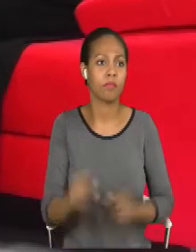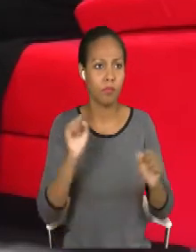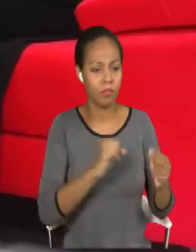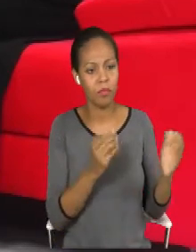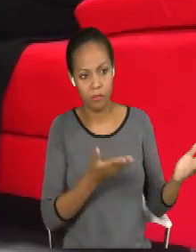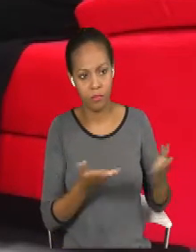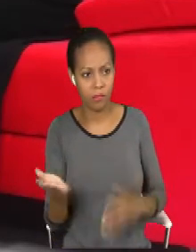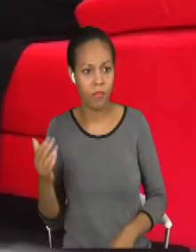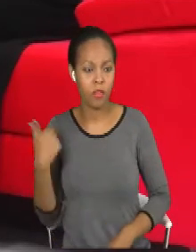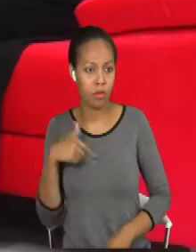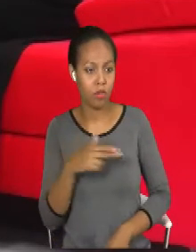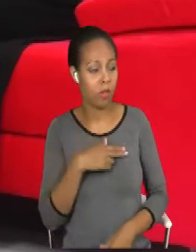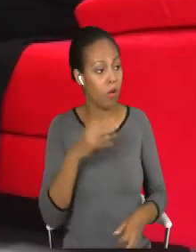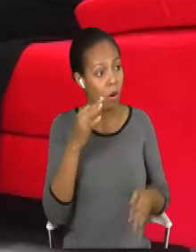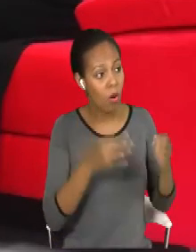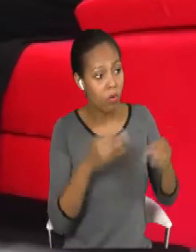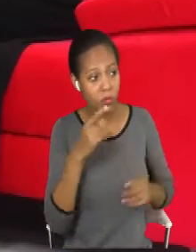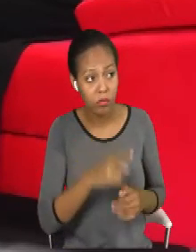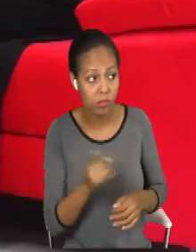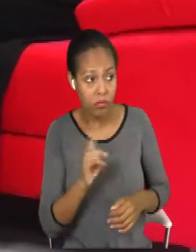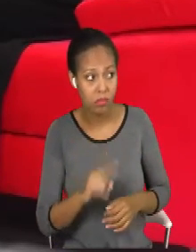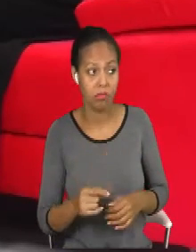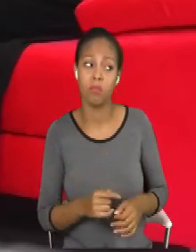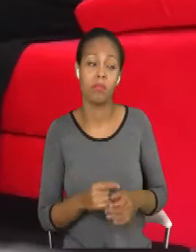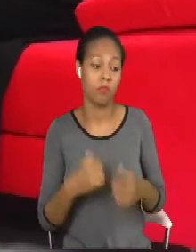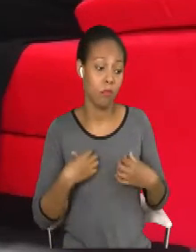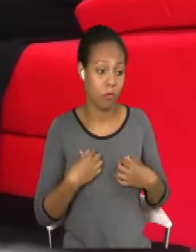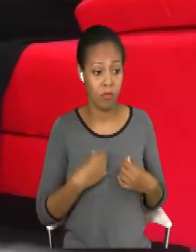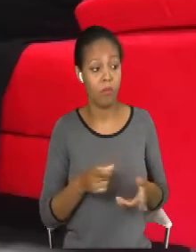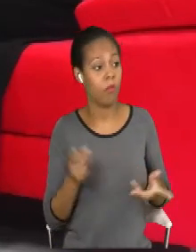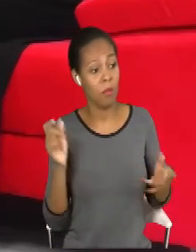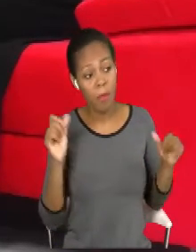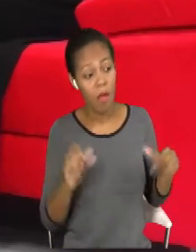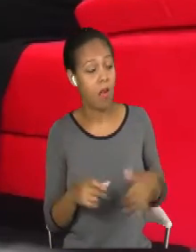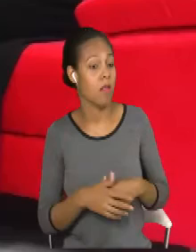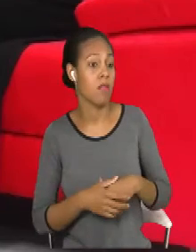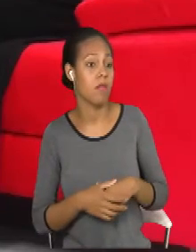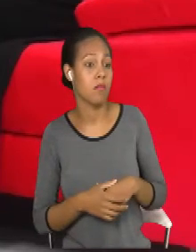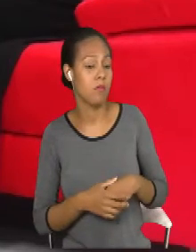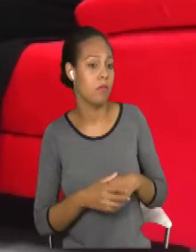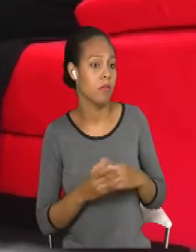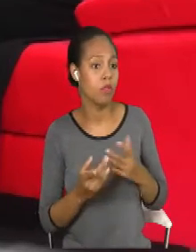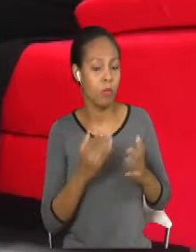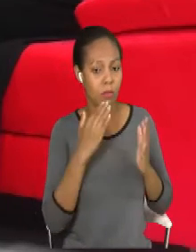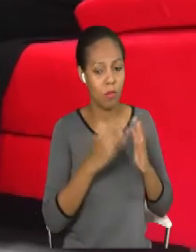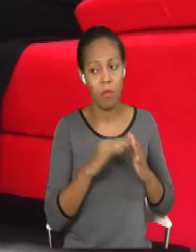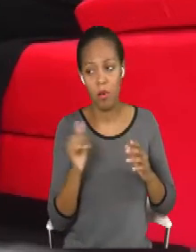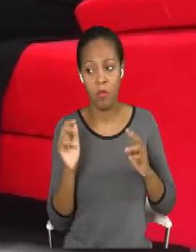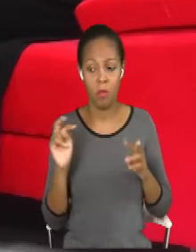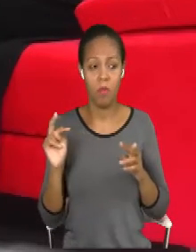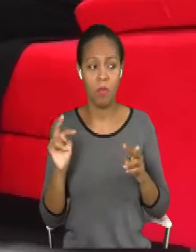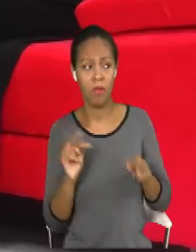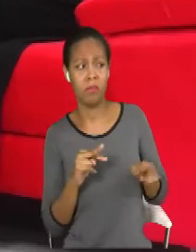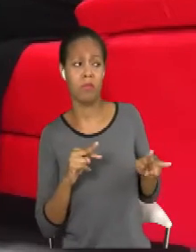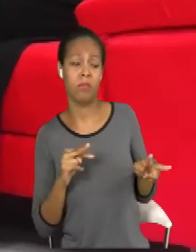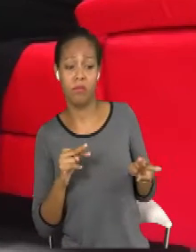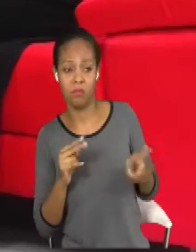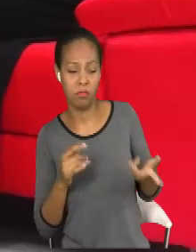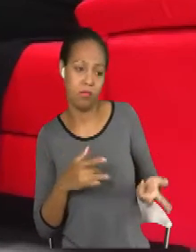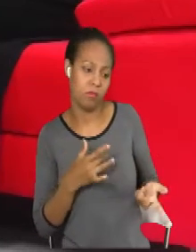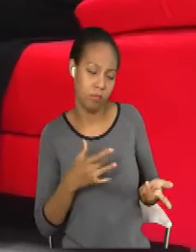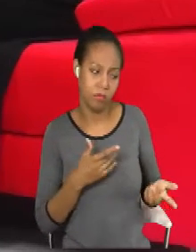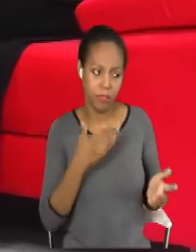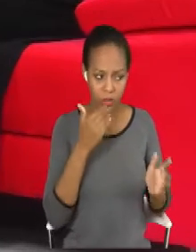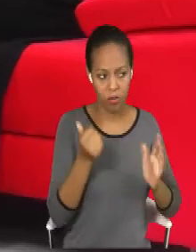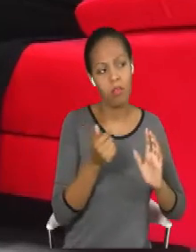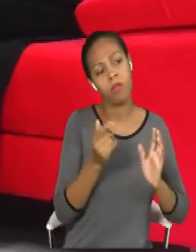a juzgar a las personas, a decirle, oye, no te vistas con esa ropa porque pues vas a incomodar a alguien. No, normalmente